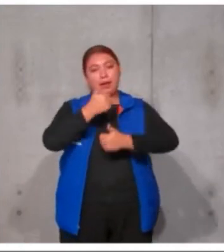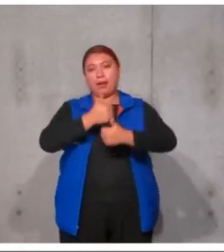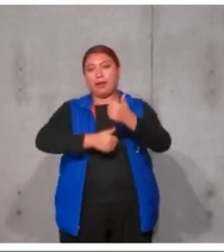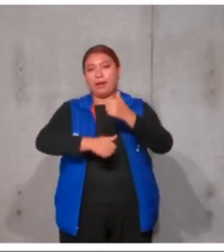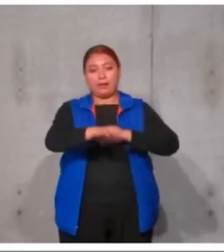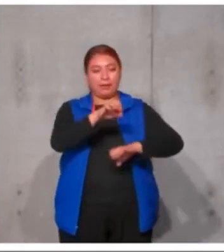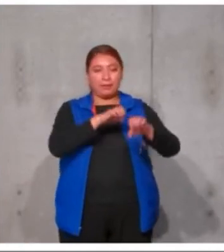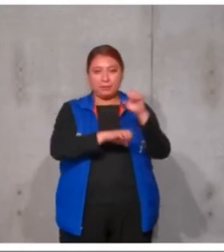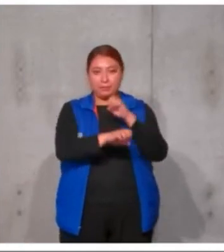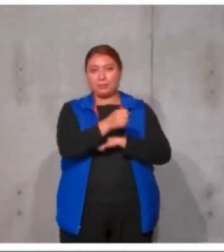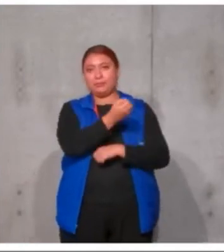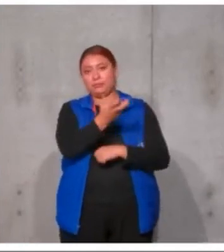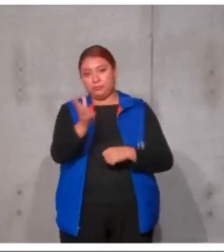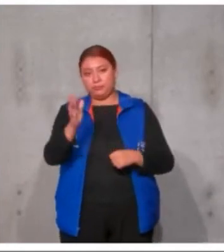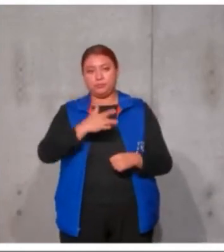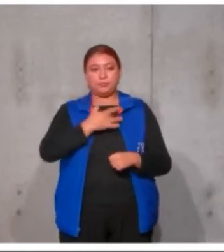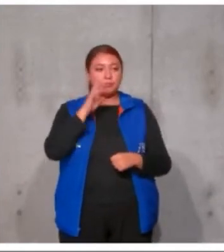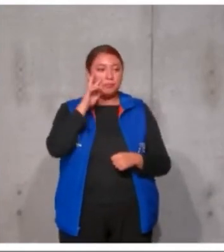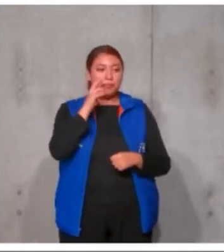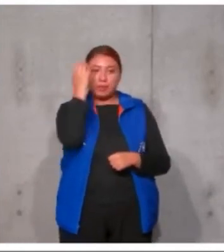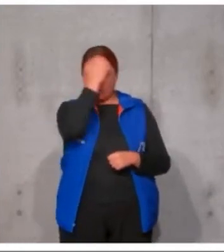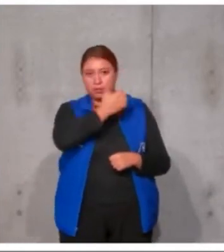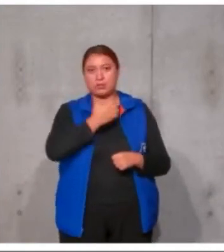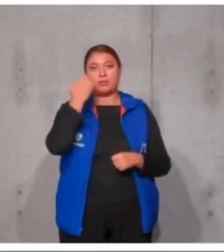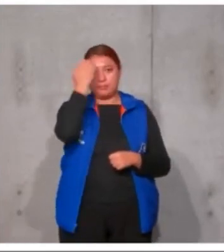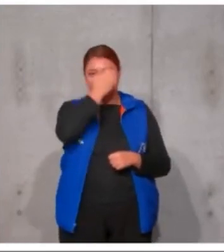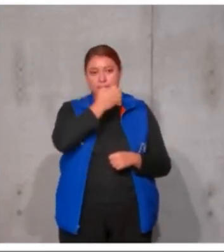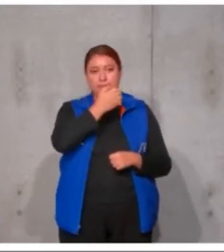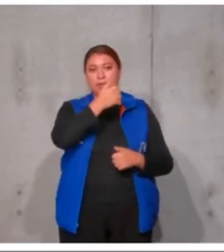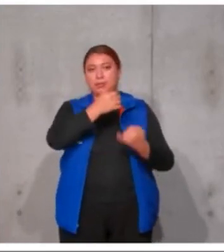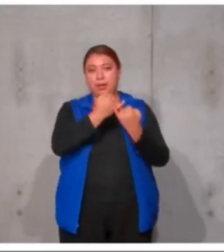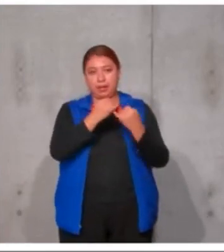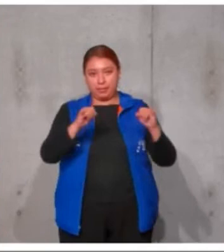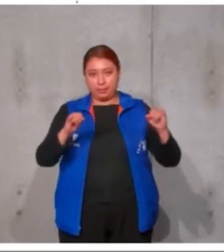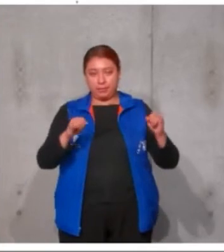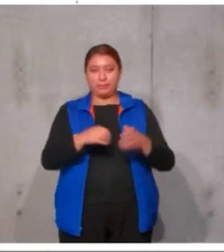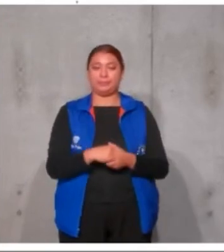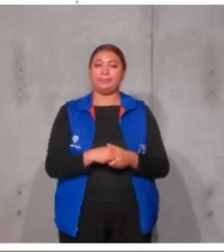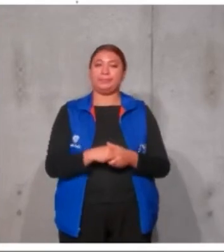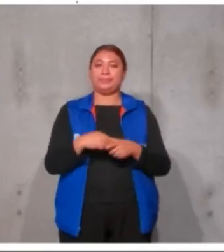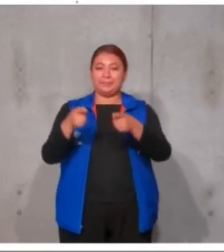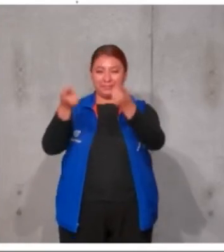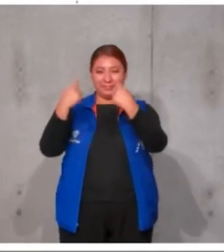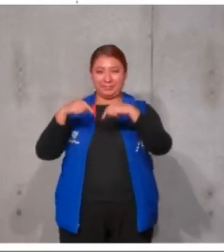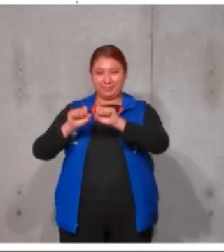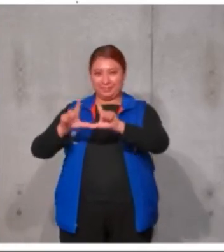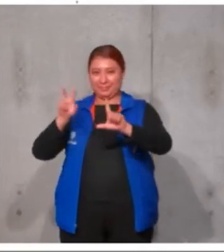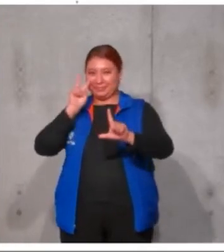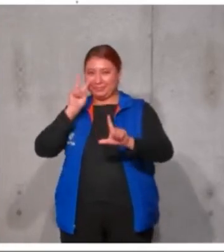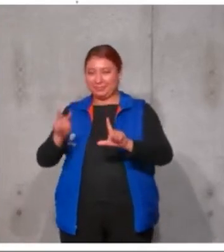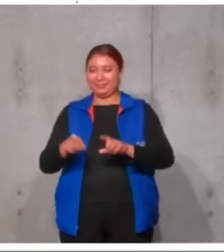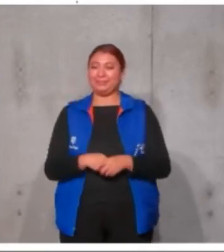cada organización puede hacer su ponderación individual. La siguiente lámina, por favor.